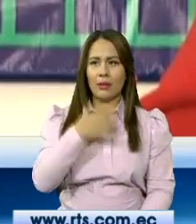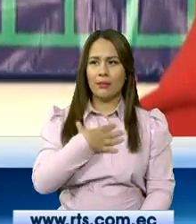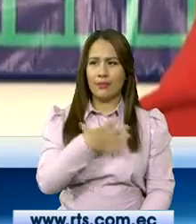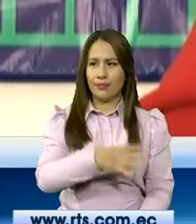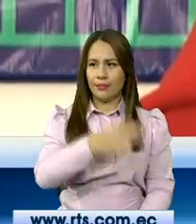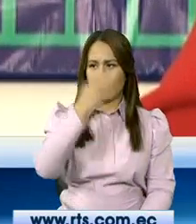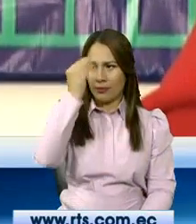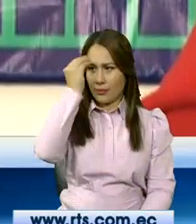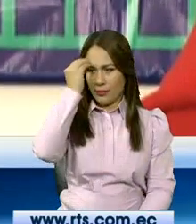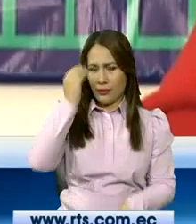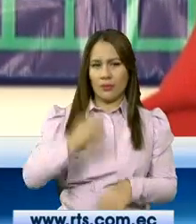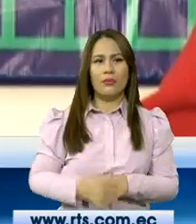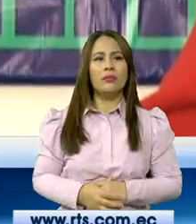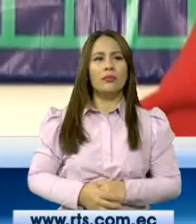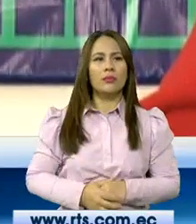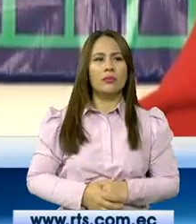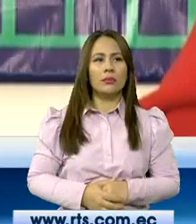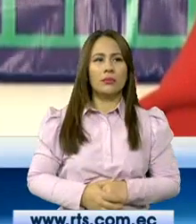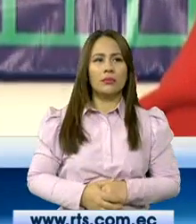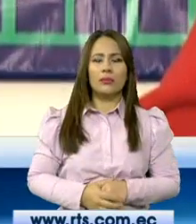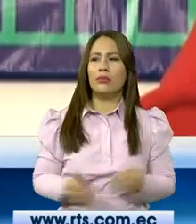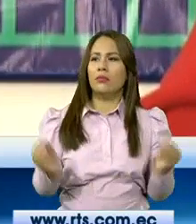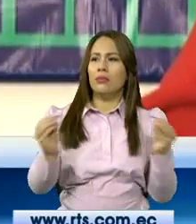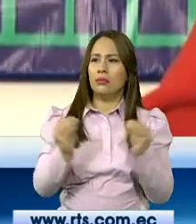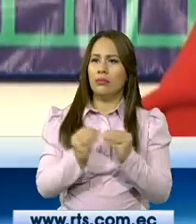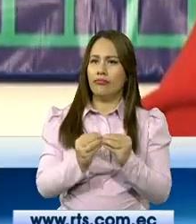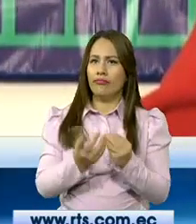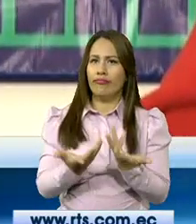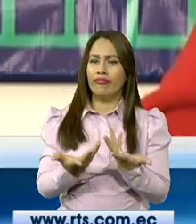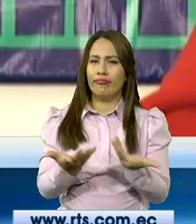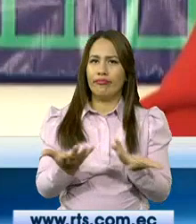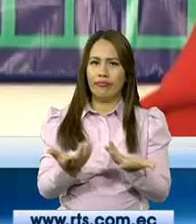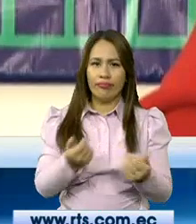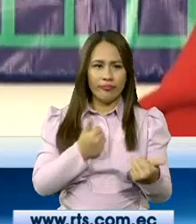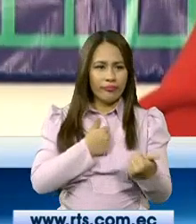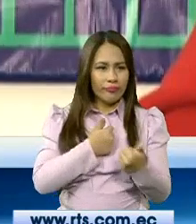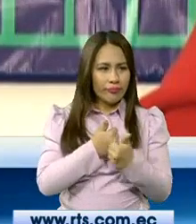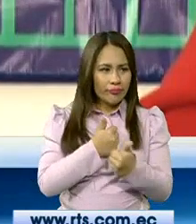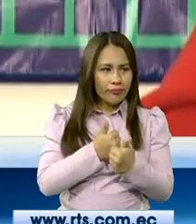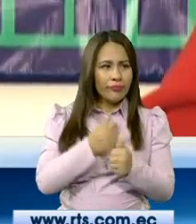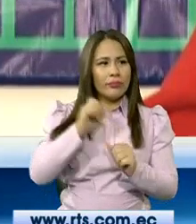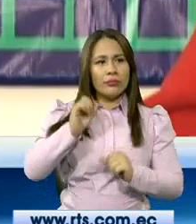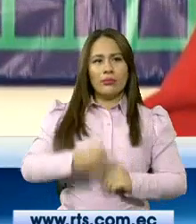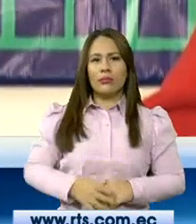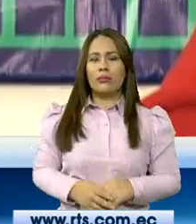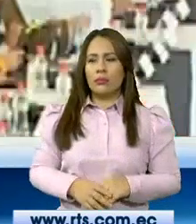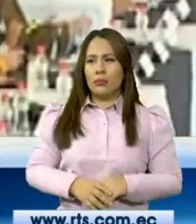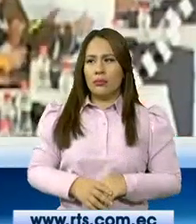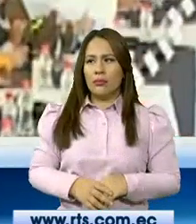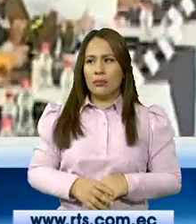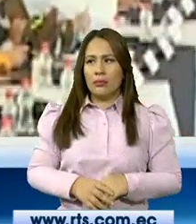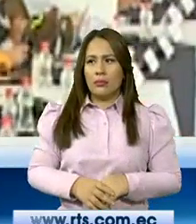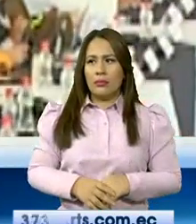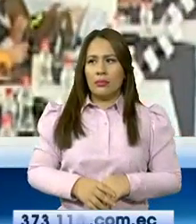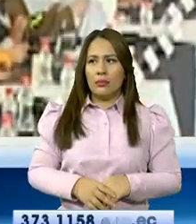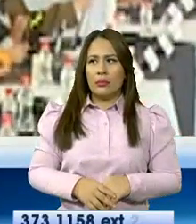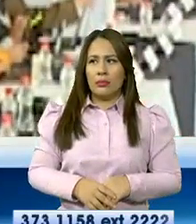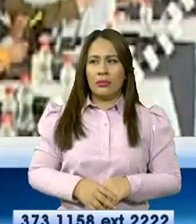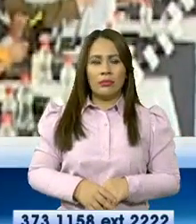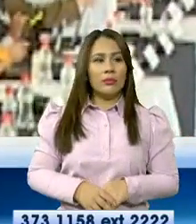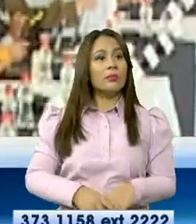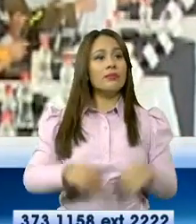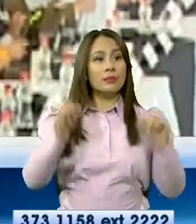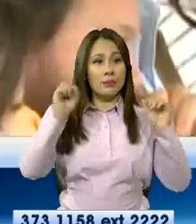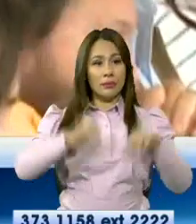Esos créditos son más accesibles y más asequibles. Y sin duda alguna vamos a llegar también con ellos a algún acuerdo. Sobre los tratados